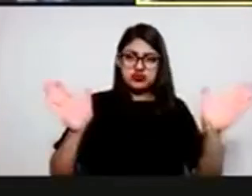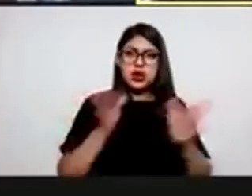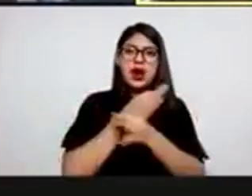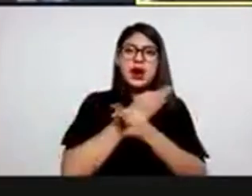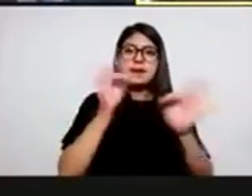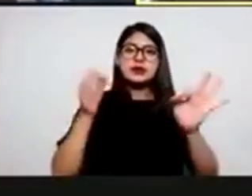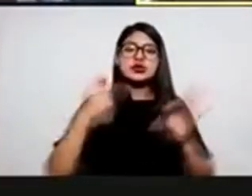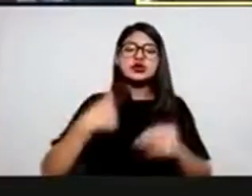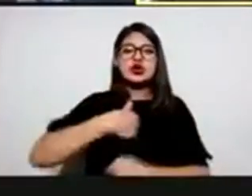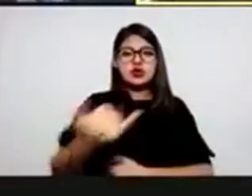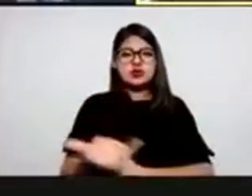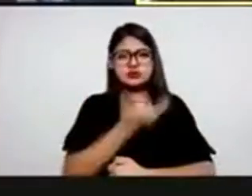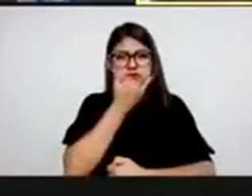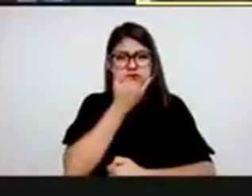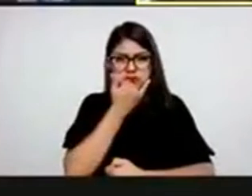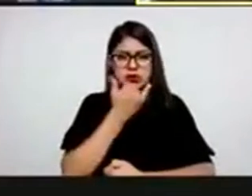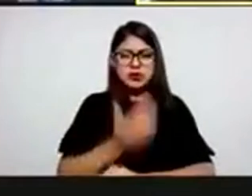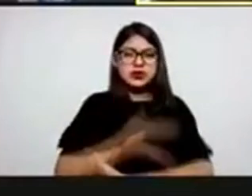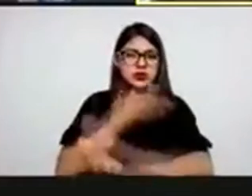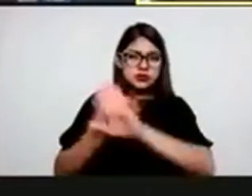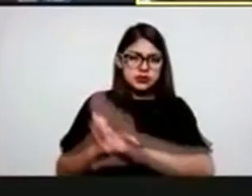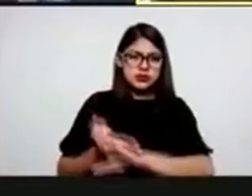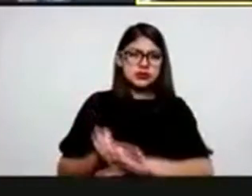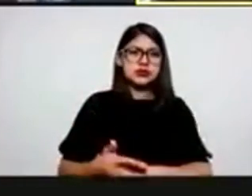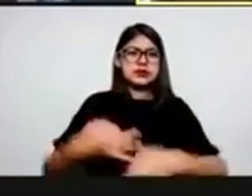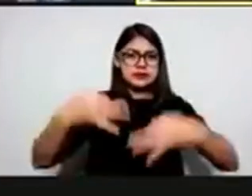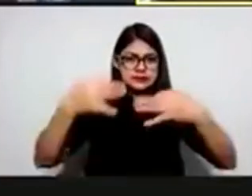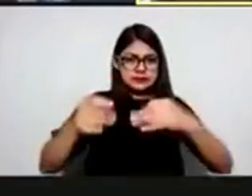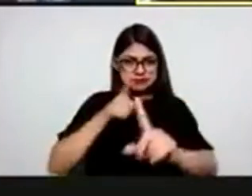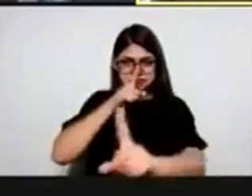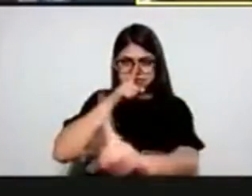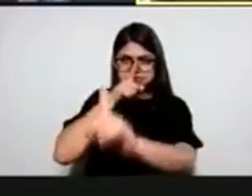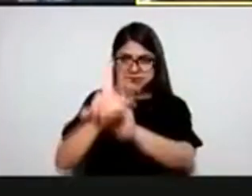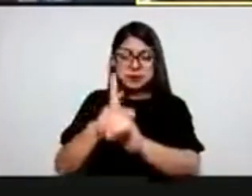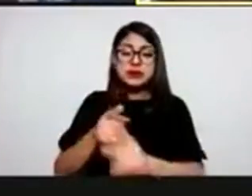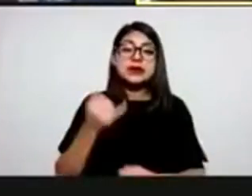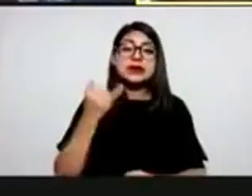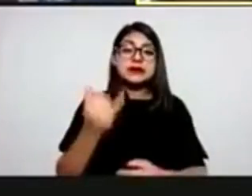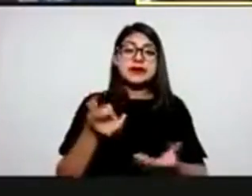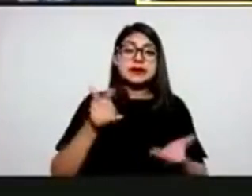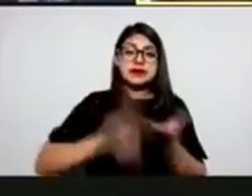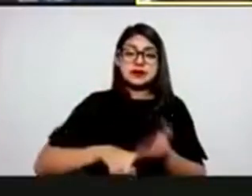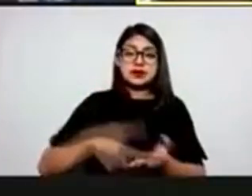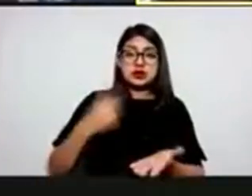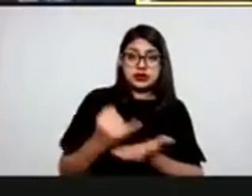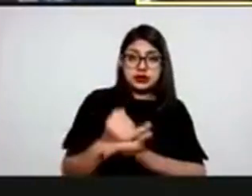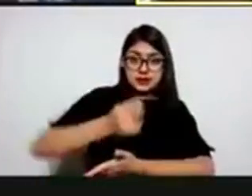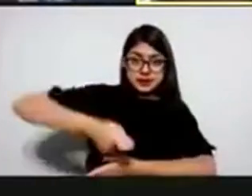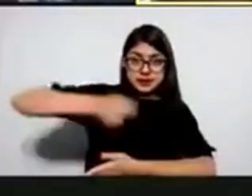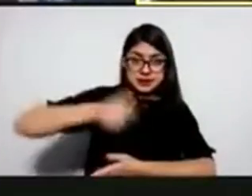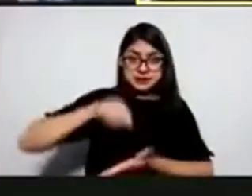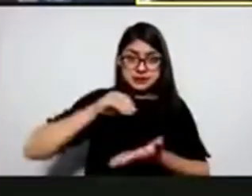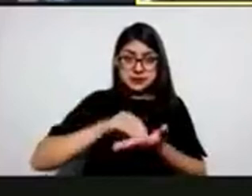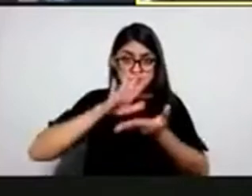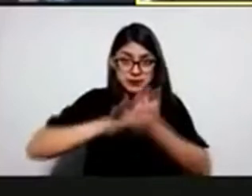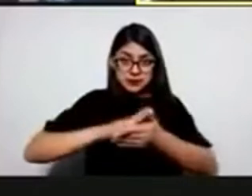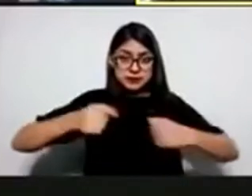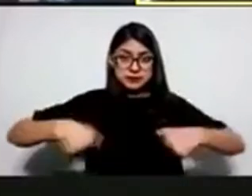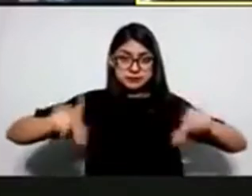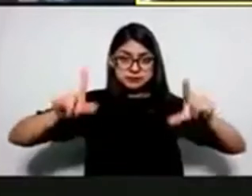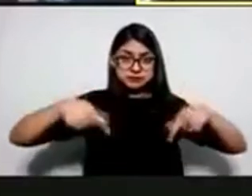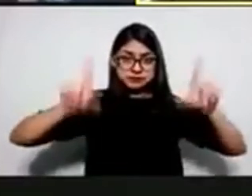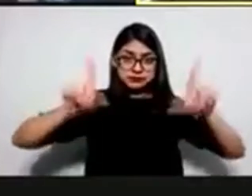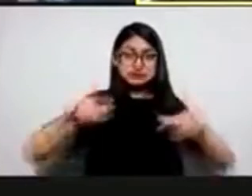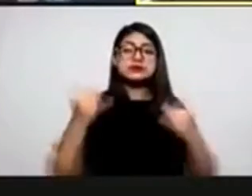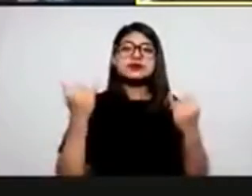hacia las denunciantes, la publicación de la síntesis de la sentencia en las redes oficiales del Instituto Local Electoral, la elaboración de